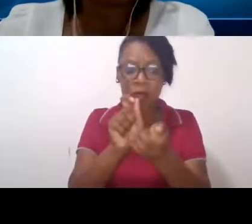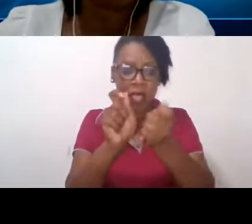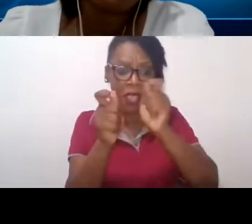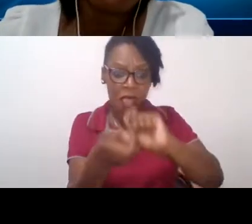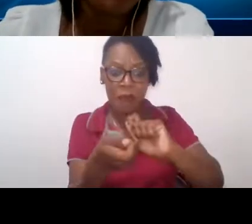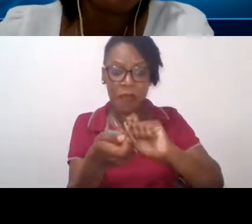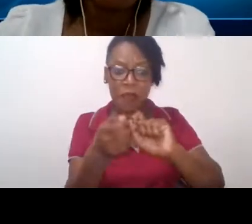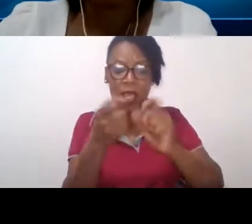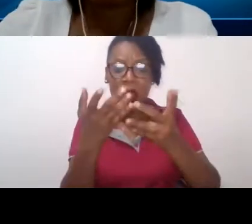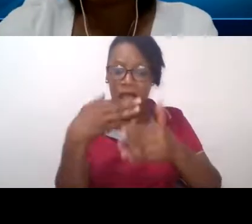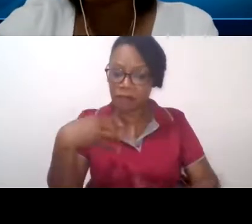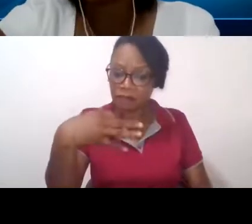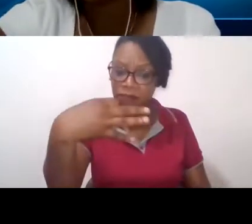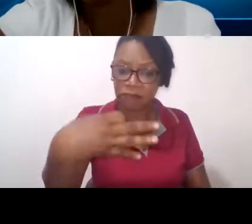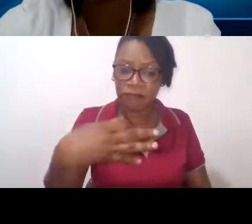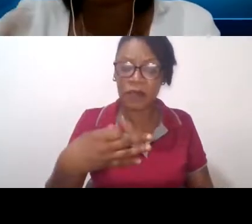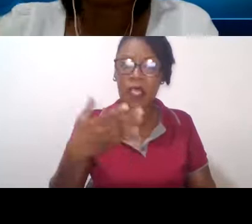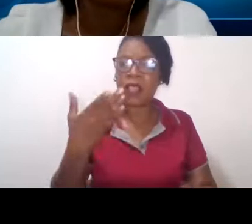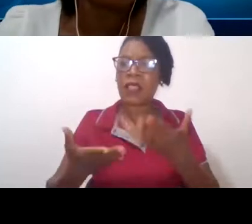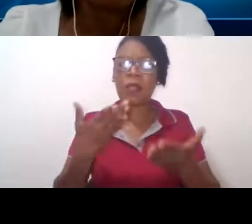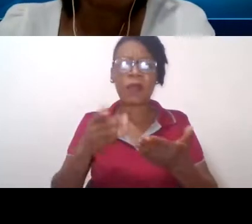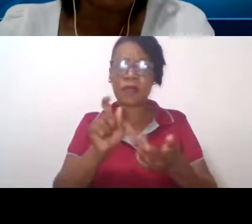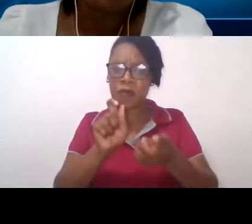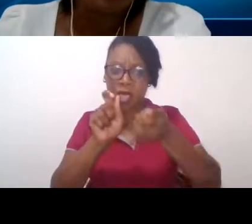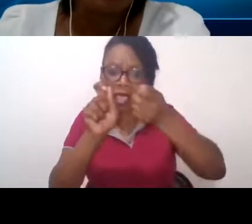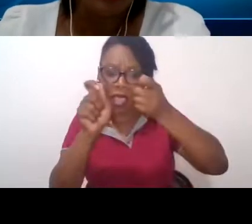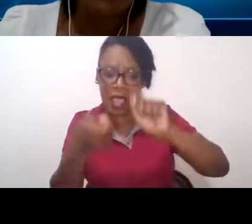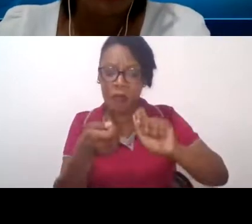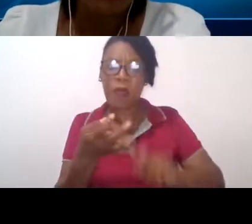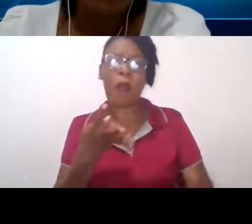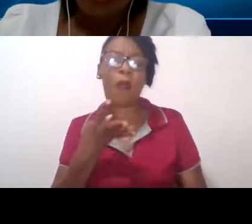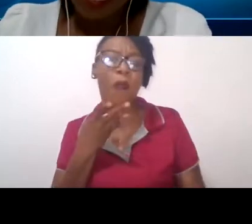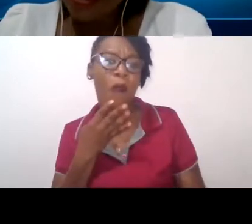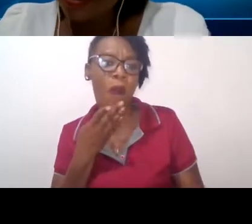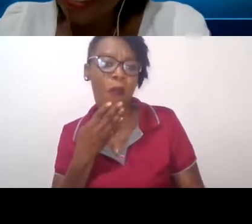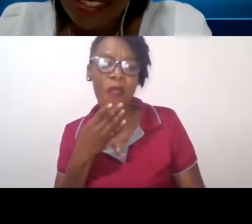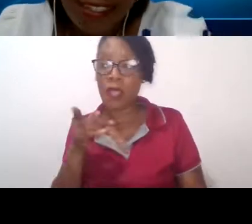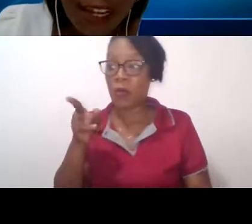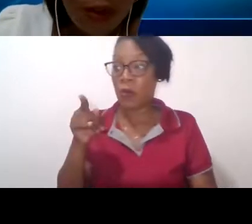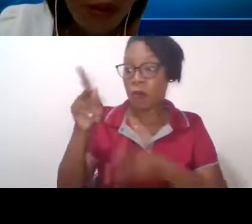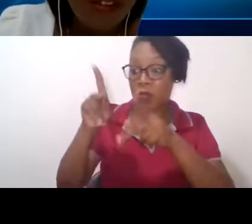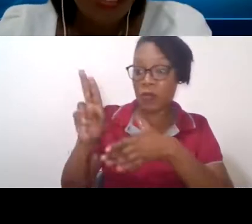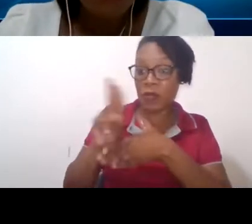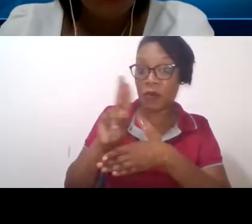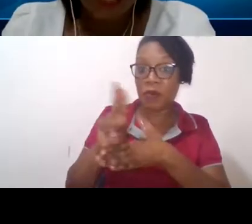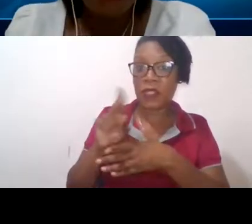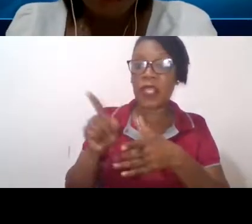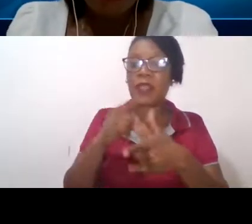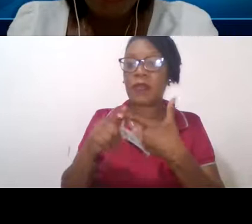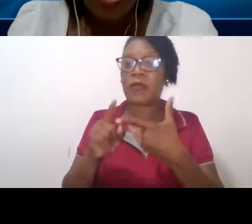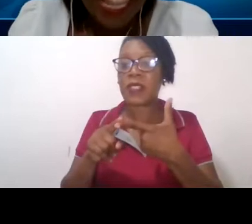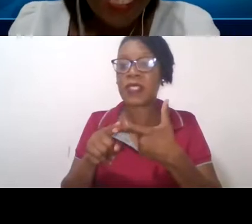puede ser provocado por un X color que una persona esté utilizando. Es necesario que conozcamos